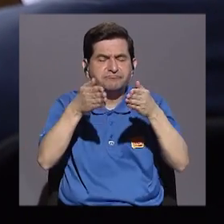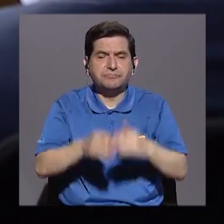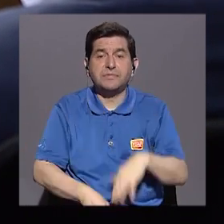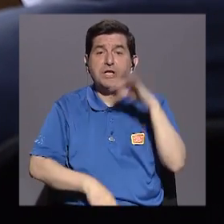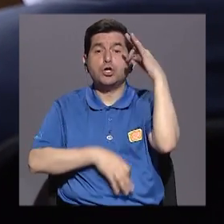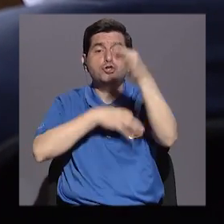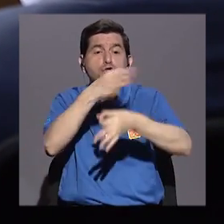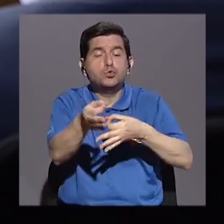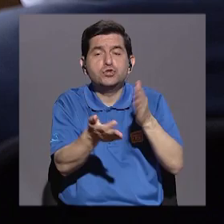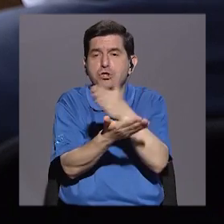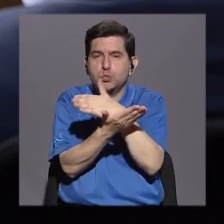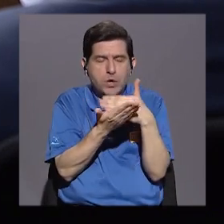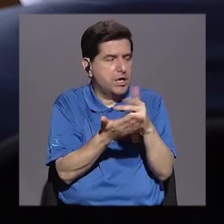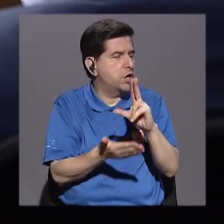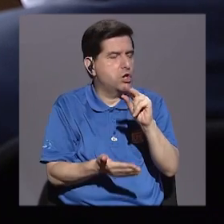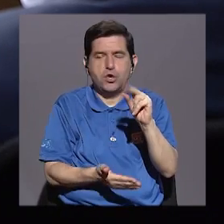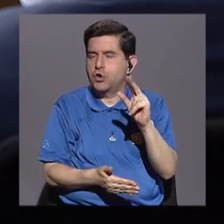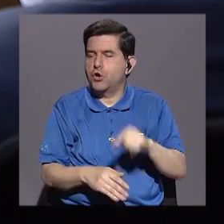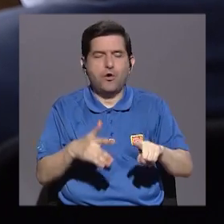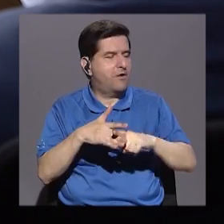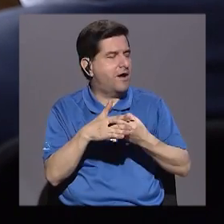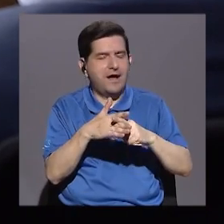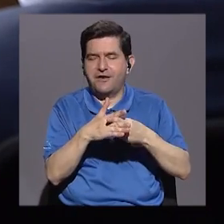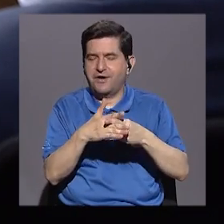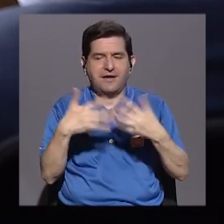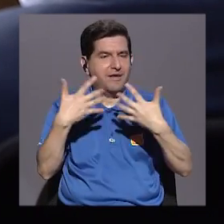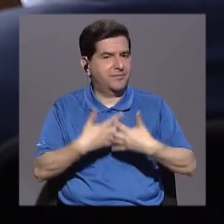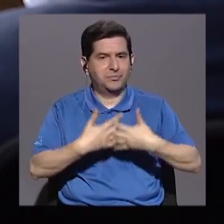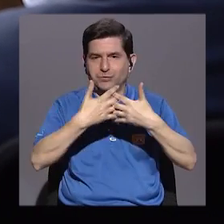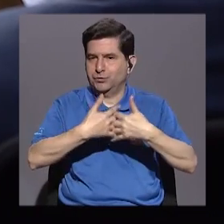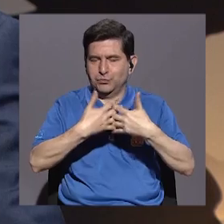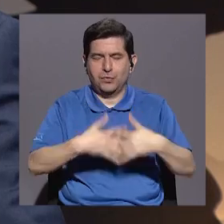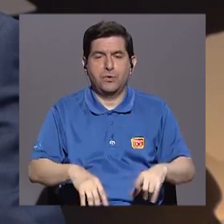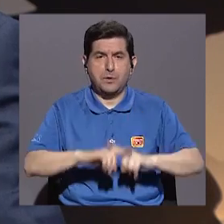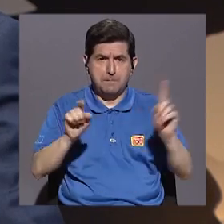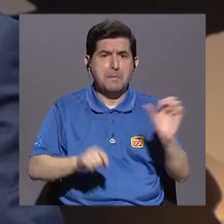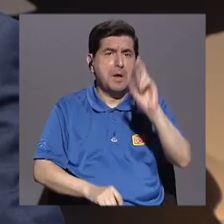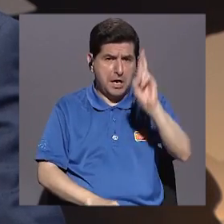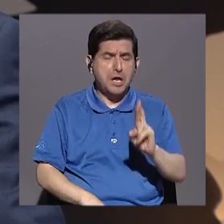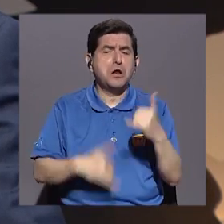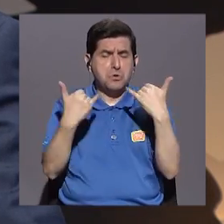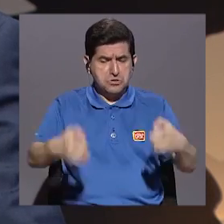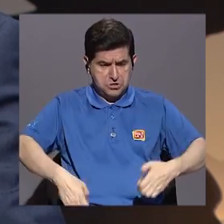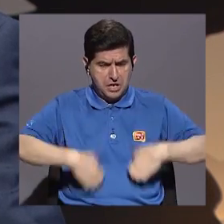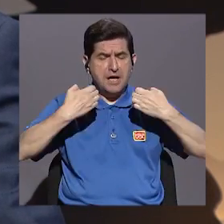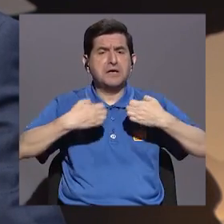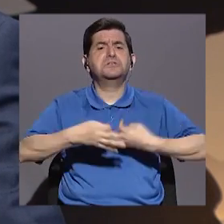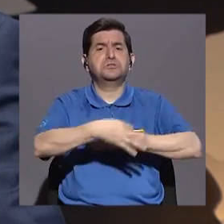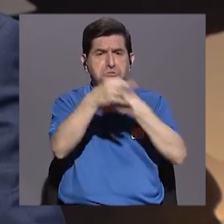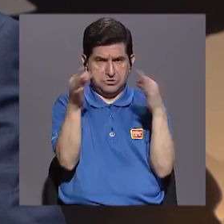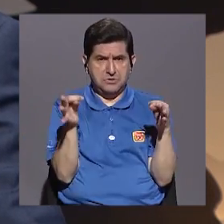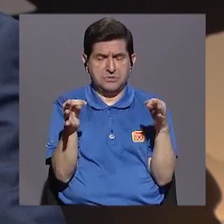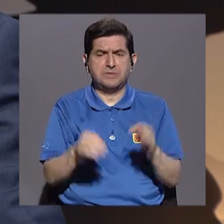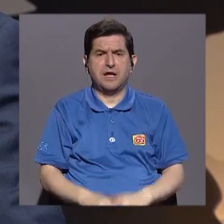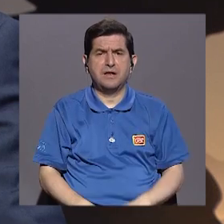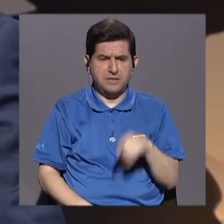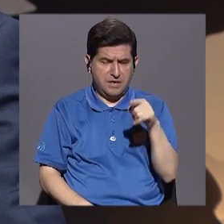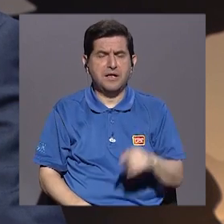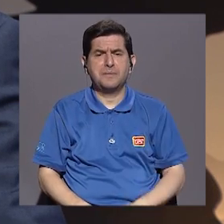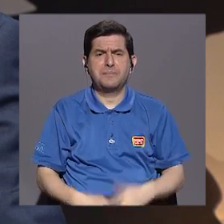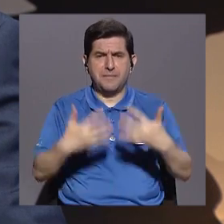enfocando es en la sustitución de partes más no en la reparación del motor pero si existen en costa rica talleres de